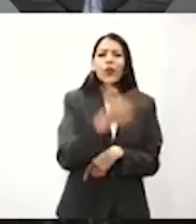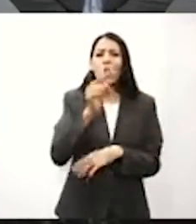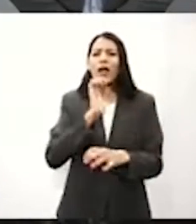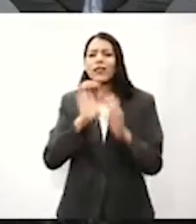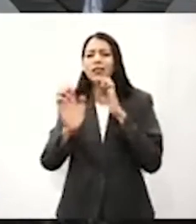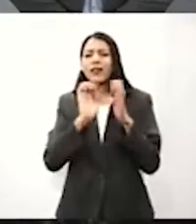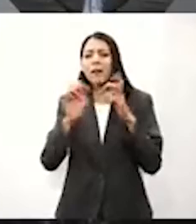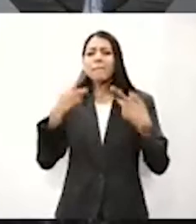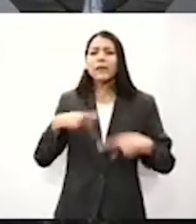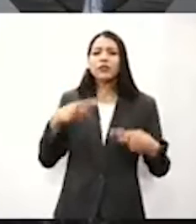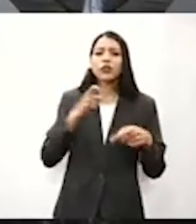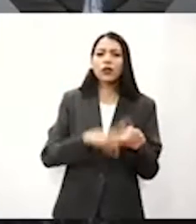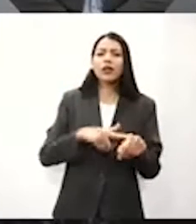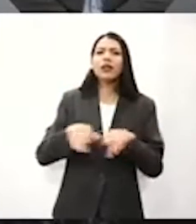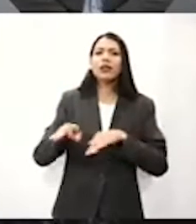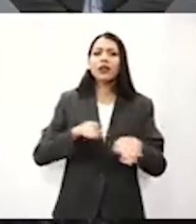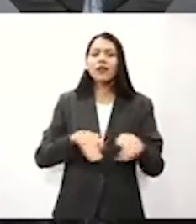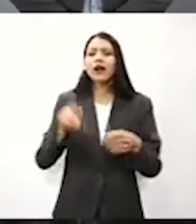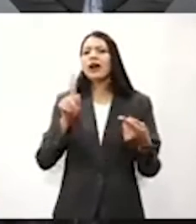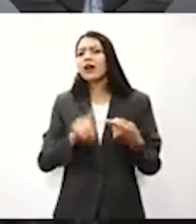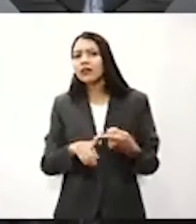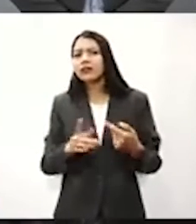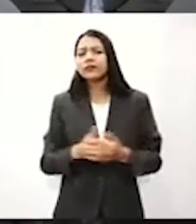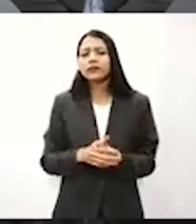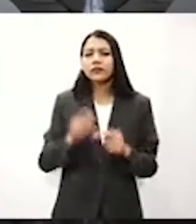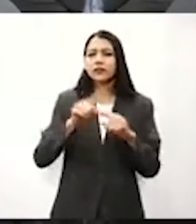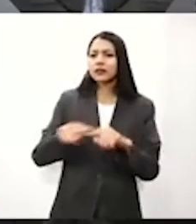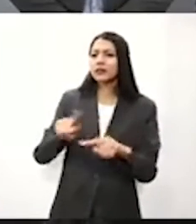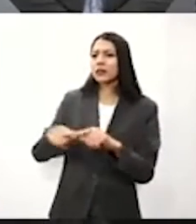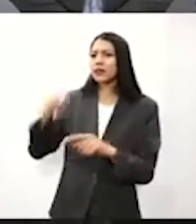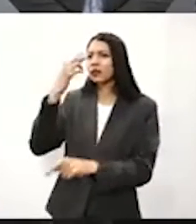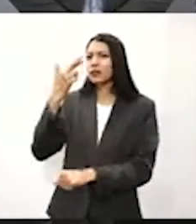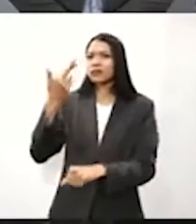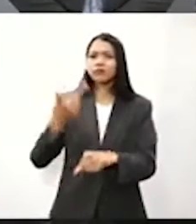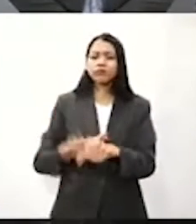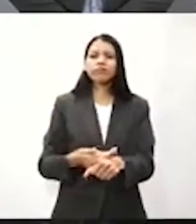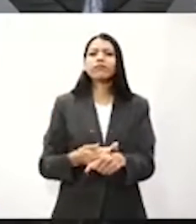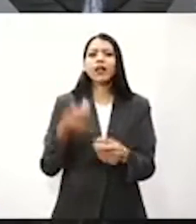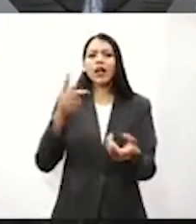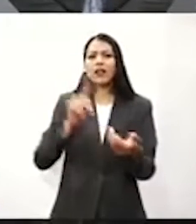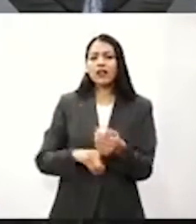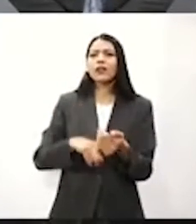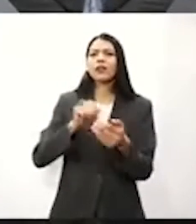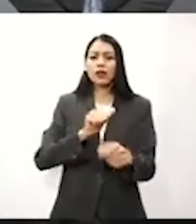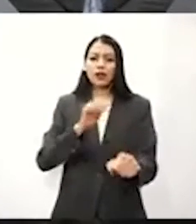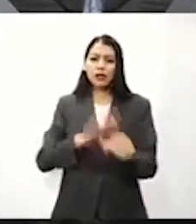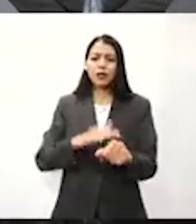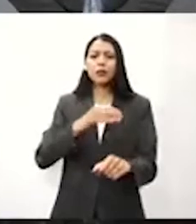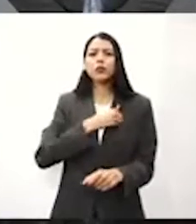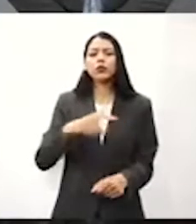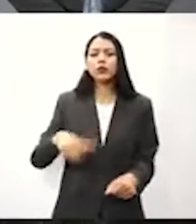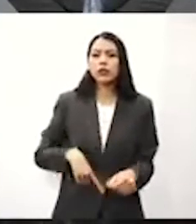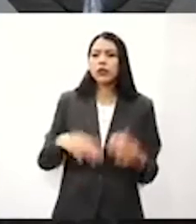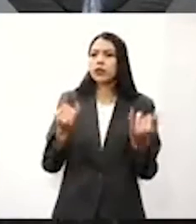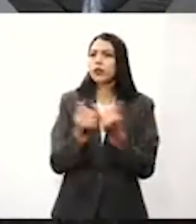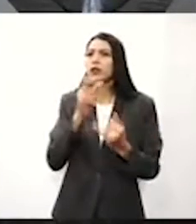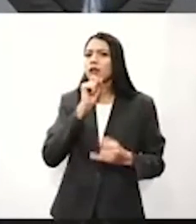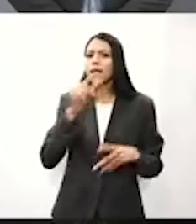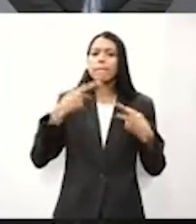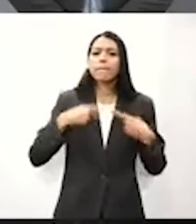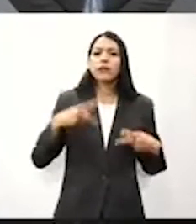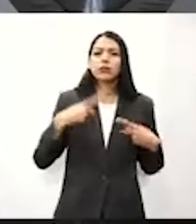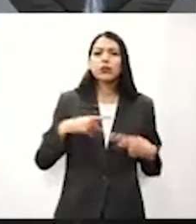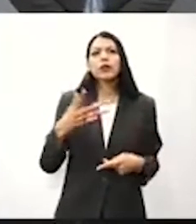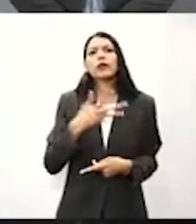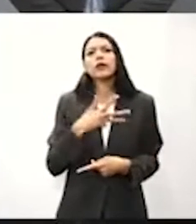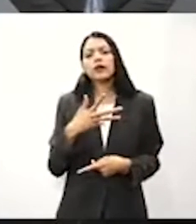presidencia municipal con la finalidad de dirigirse a su domicilio a bordo de una camioneta. Sin embargo, al transitar a la altura de la